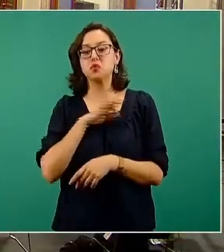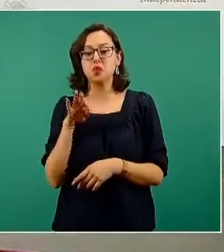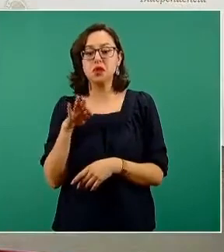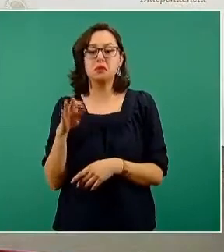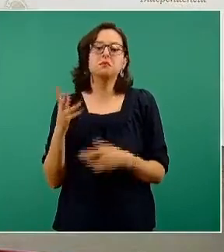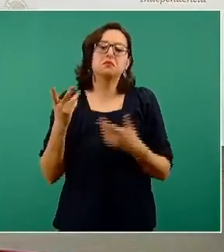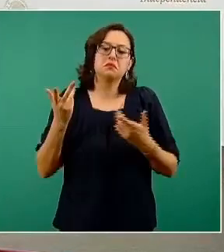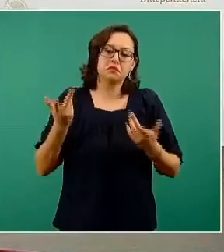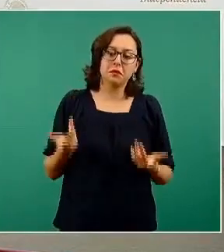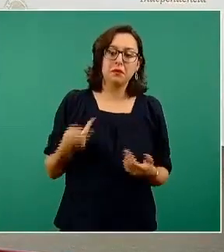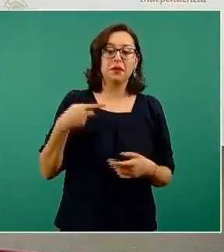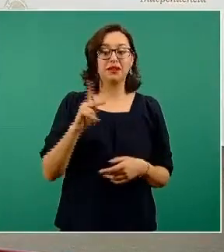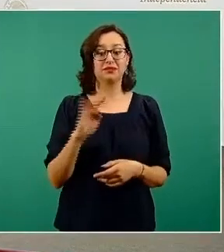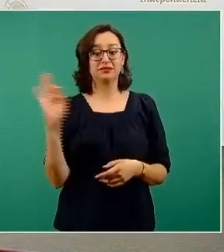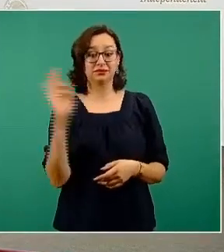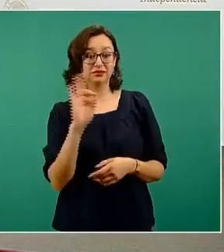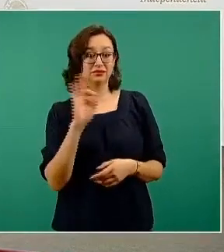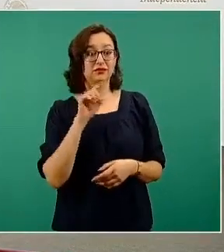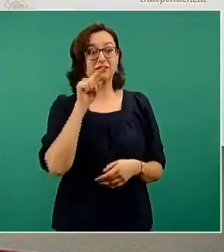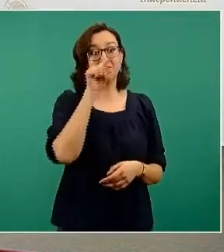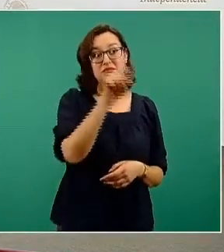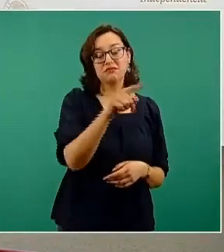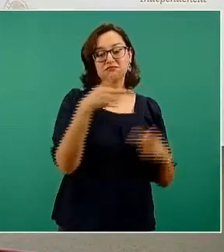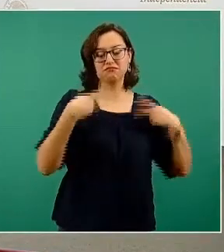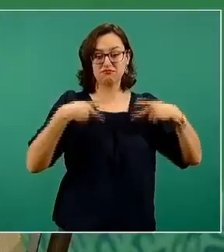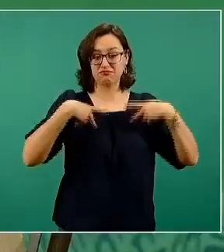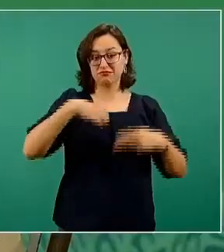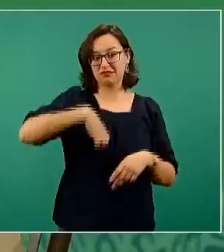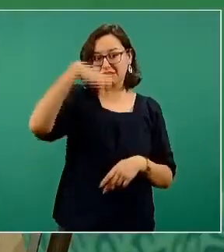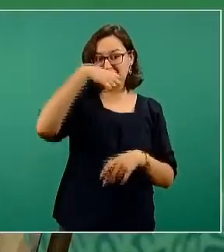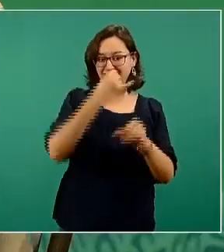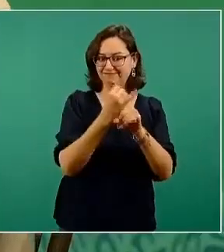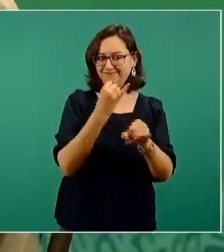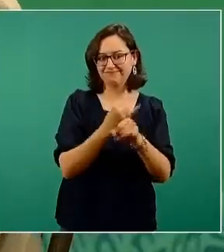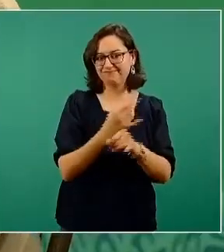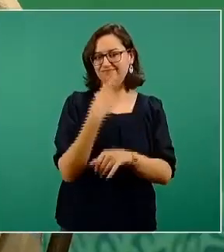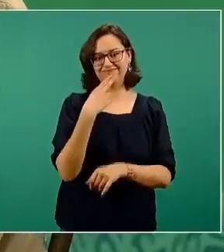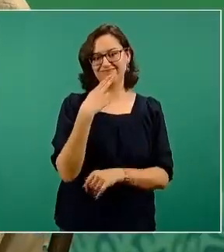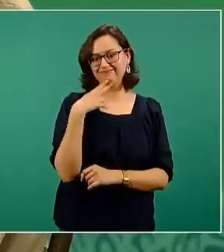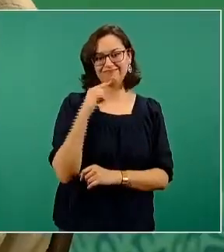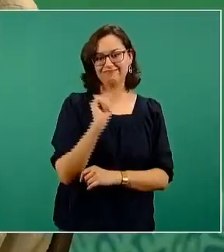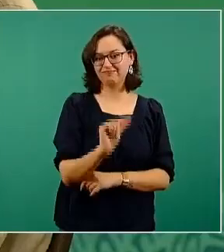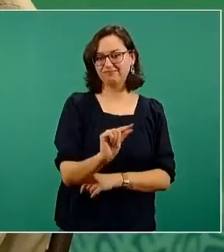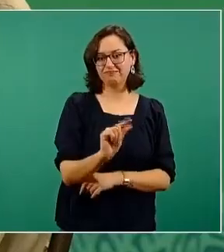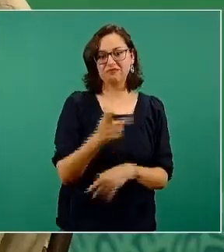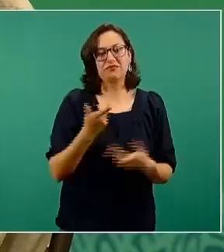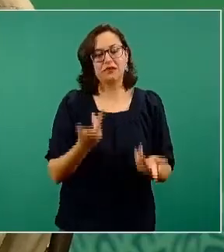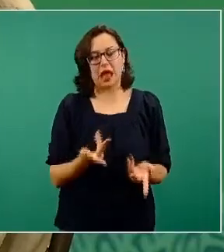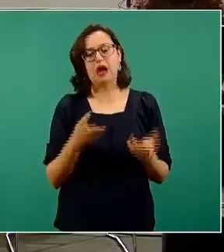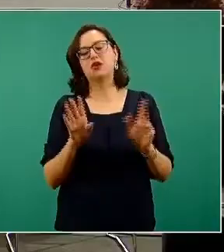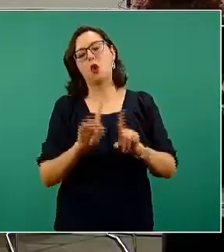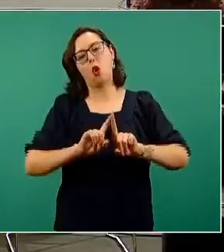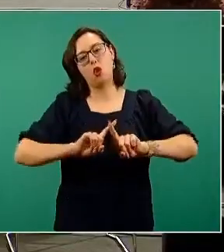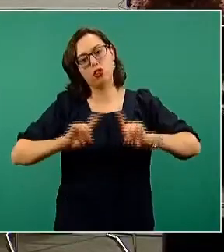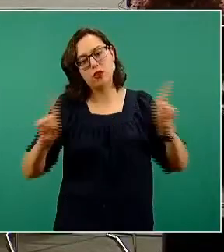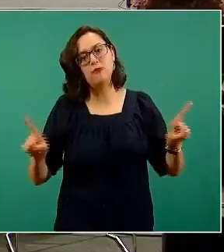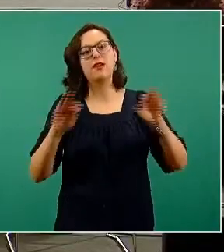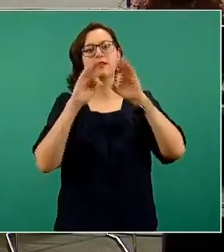una población que tiene menos acceso a Internet, pues tienes que tener otro mecanismo para programar, que no sea de manera